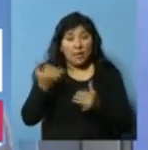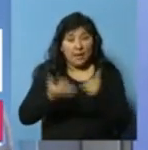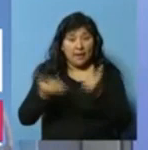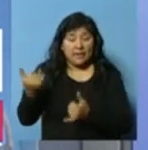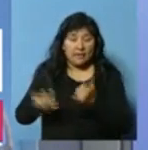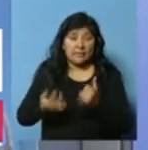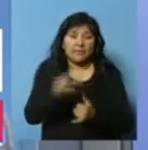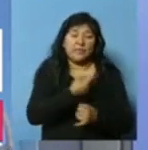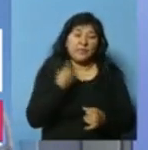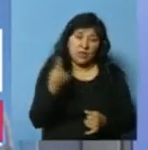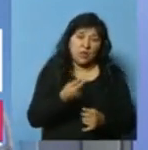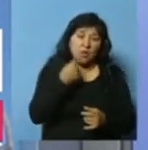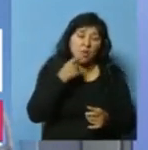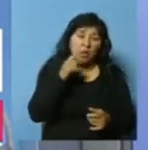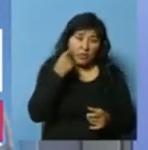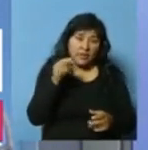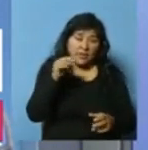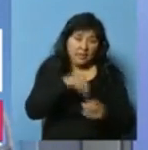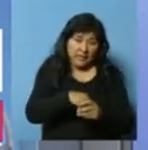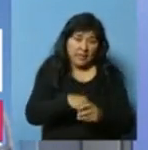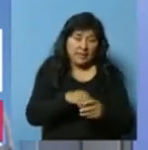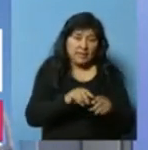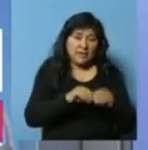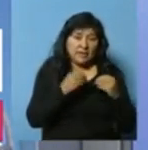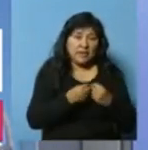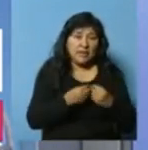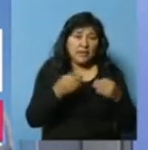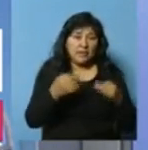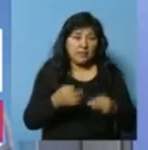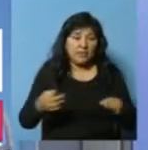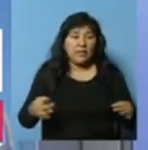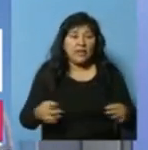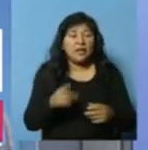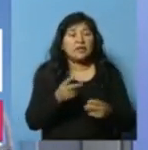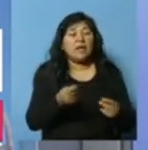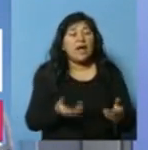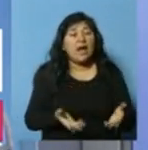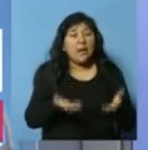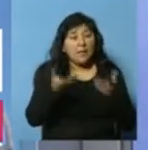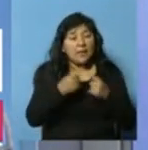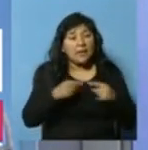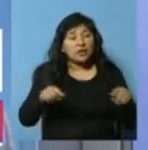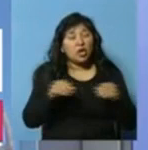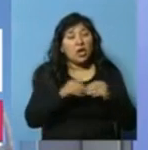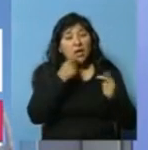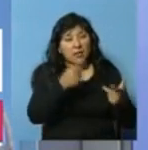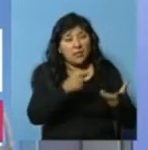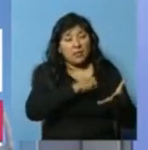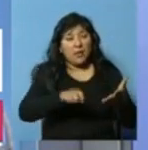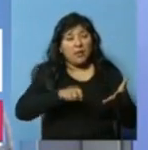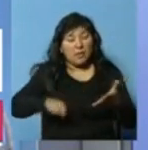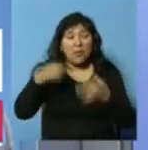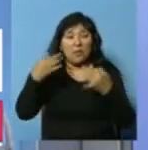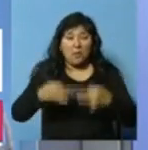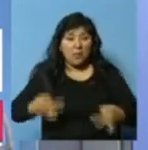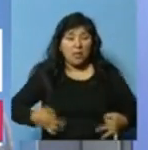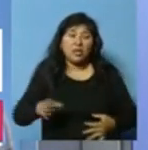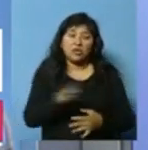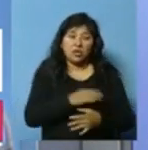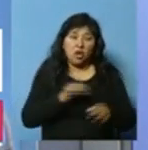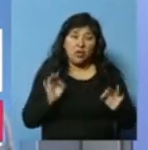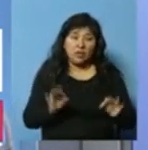un día normal de clases con lo cual hemos tenido una calidad de respondientes fantásticas